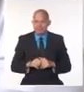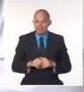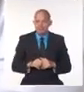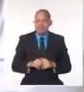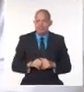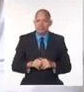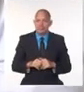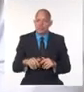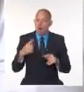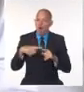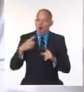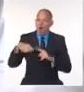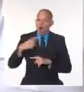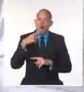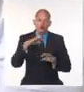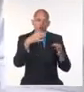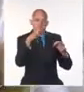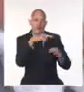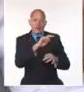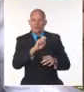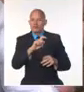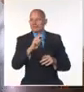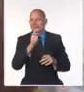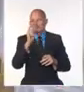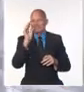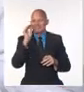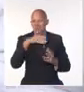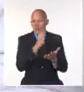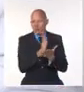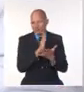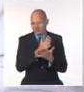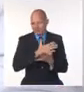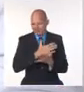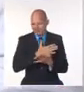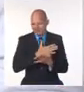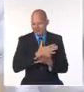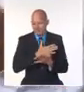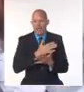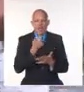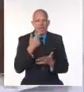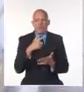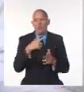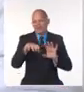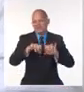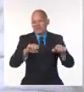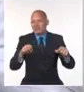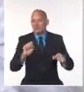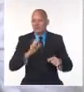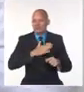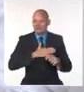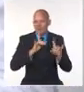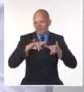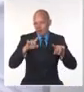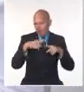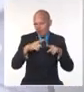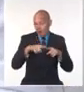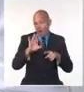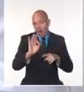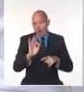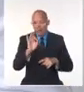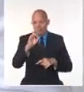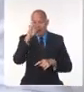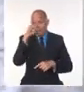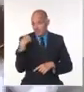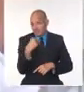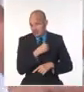de los documentos docentes, entonces debe ir a otro grupo de instituciones, como debe ser el organismo del MINSAC, por ejemplo, pongamos el